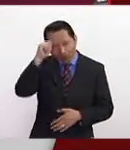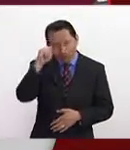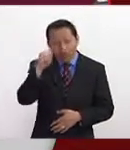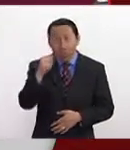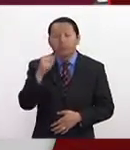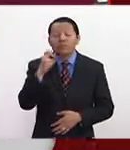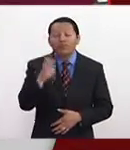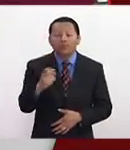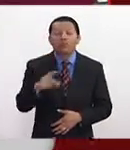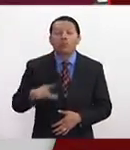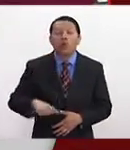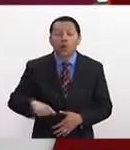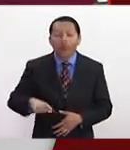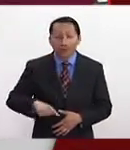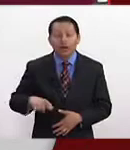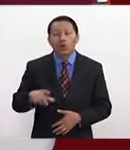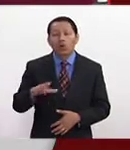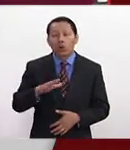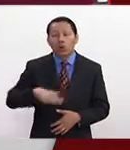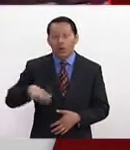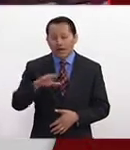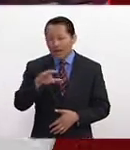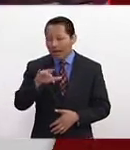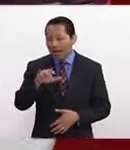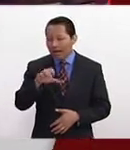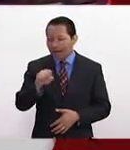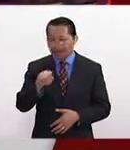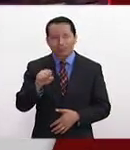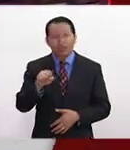el gobierno de la Generalitat de Carles Puigdemont